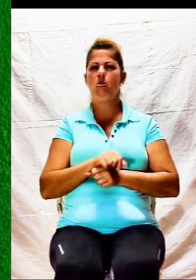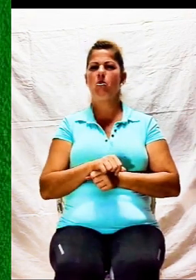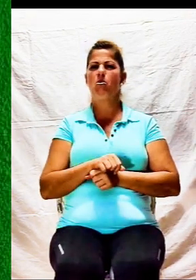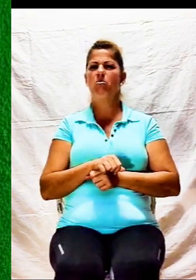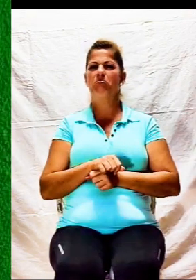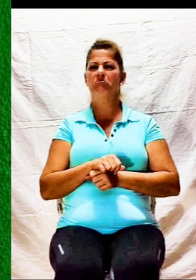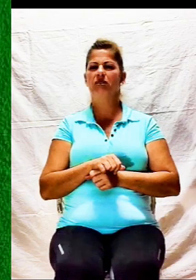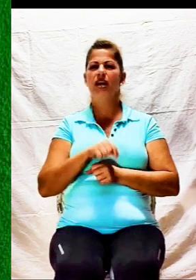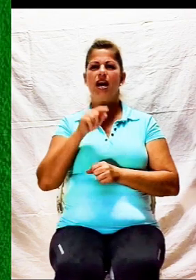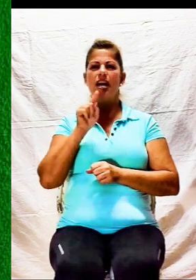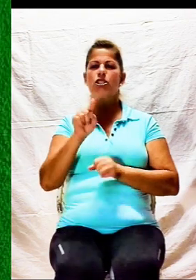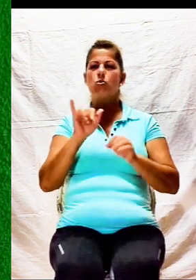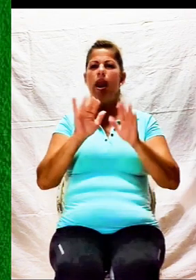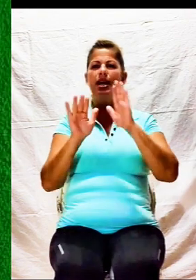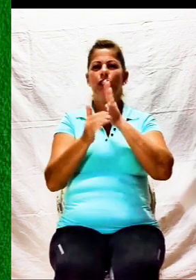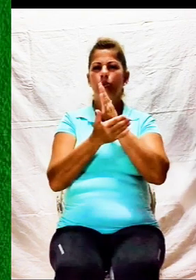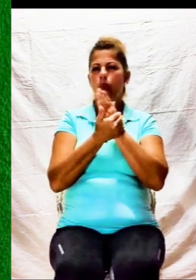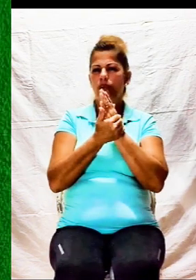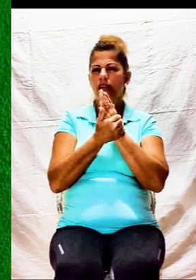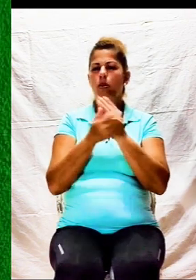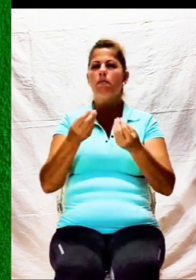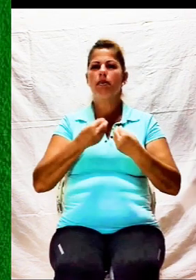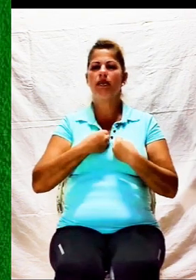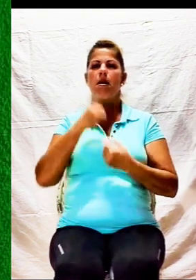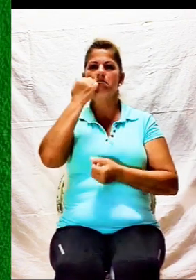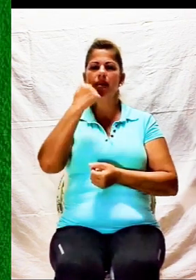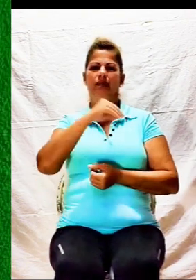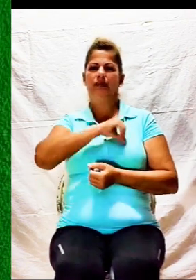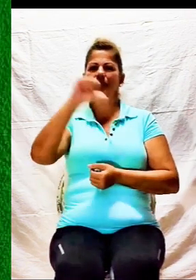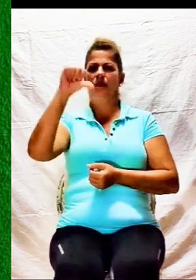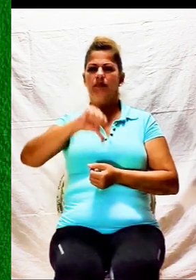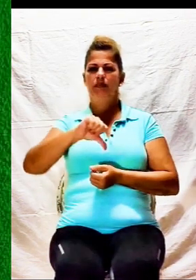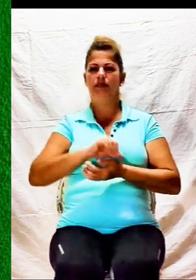los escondemos, permitiendo que nos sigan afectando.